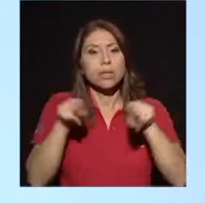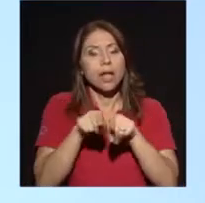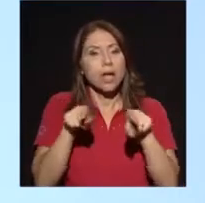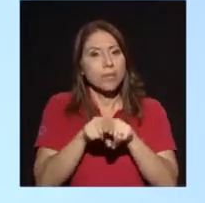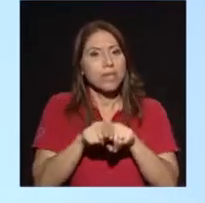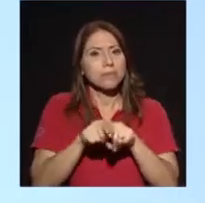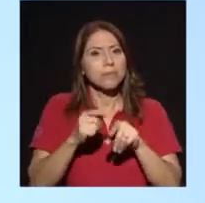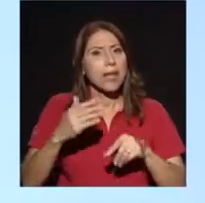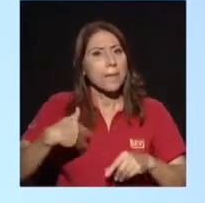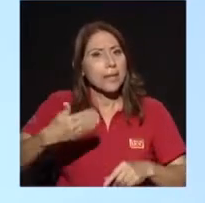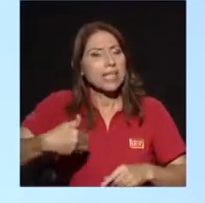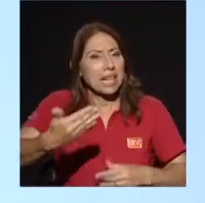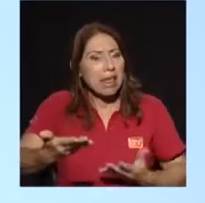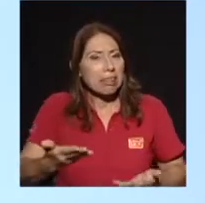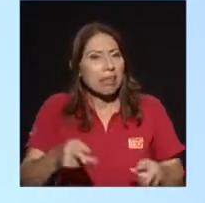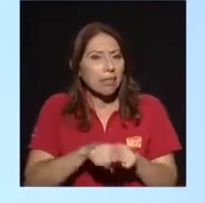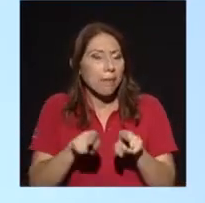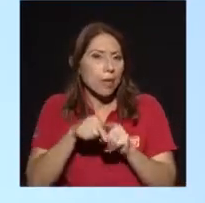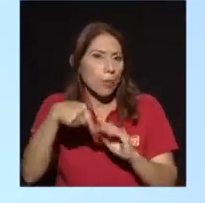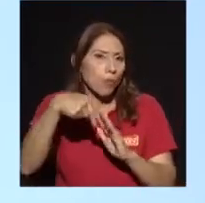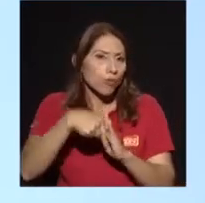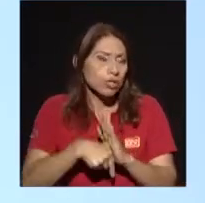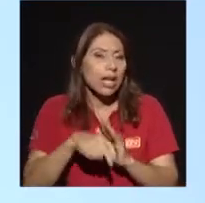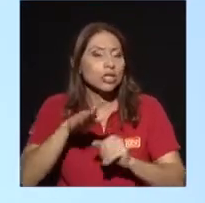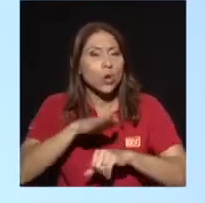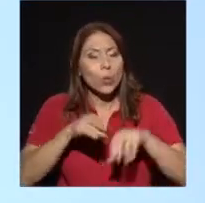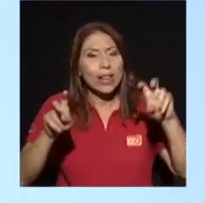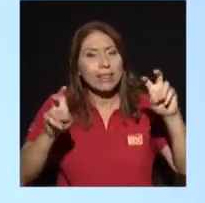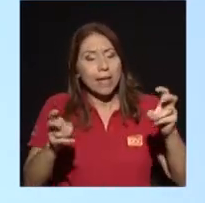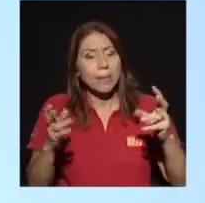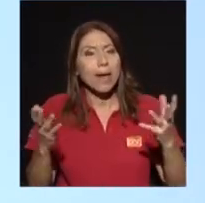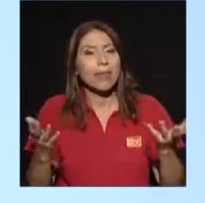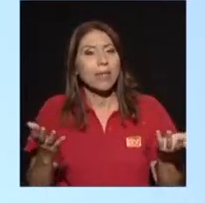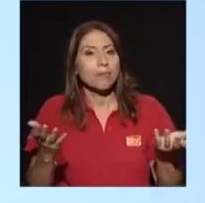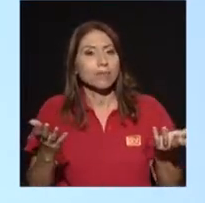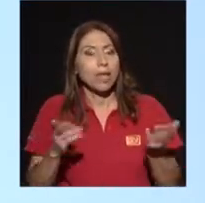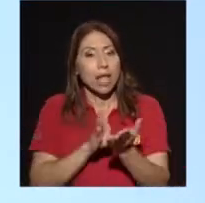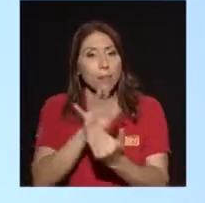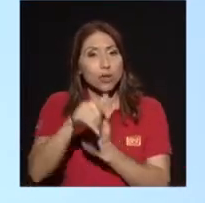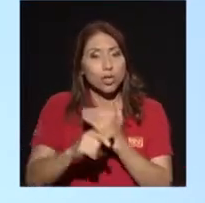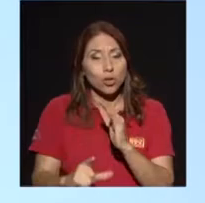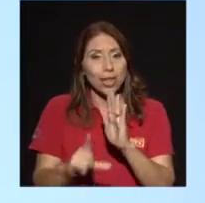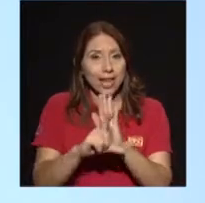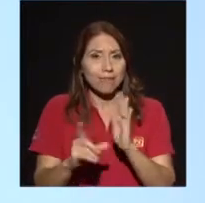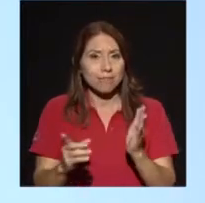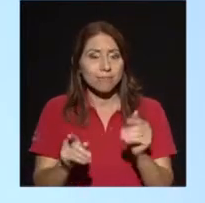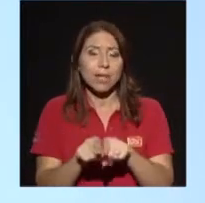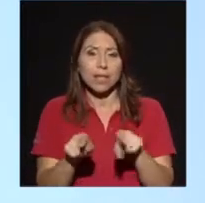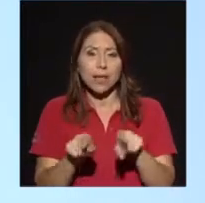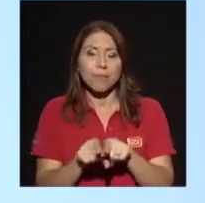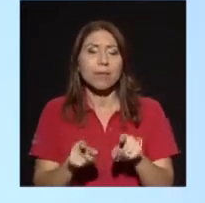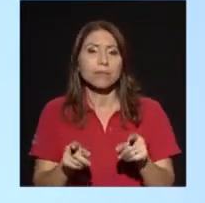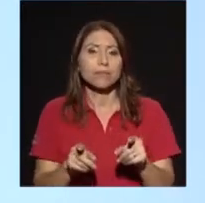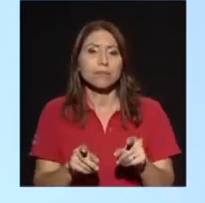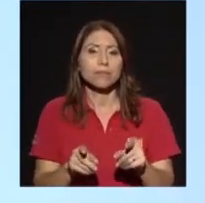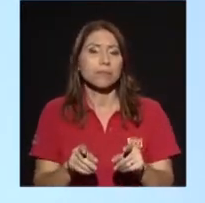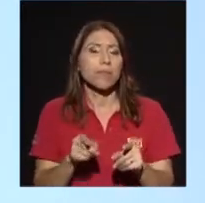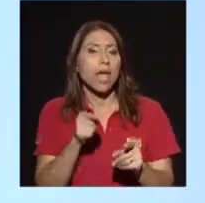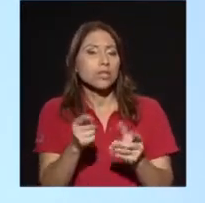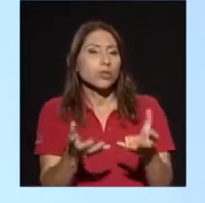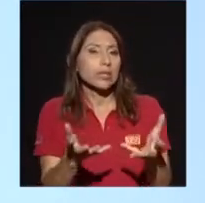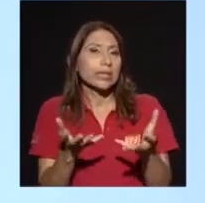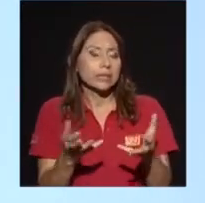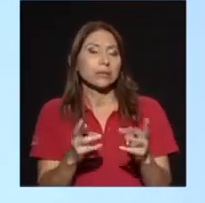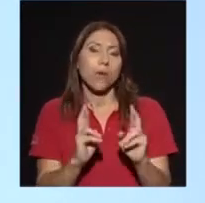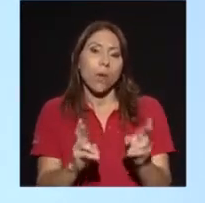más adelante tal vez voy a profundizar un poco sobre el tema del proyecto de ley, que también esto pretende